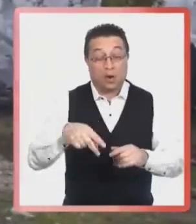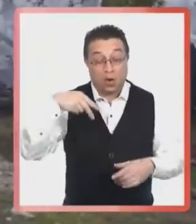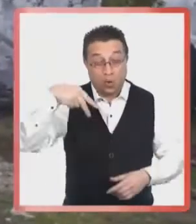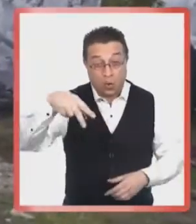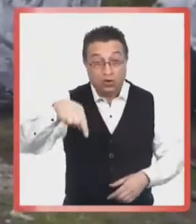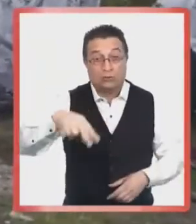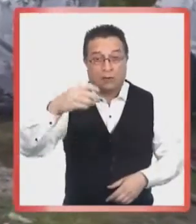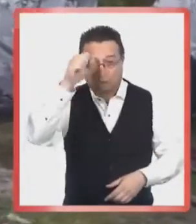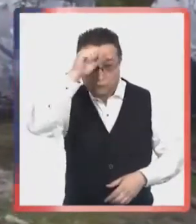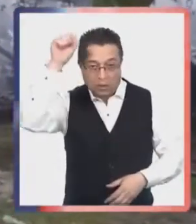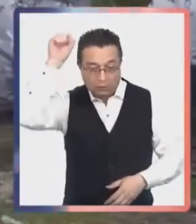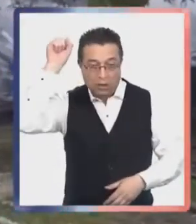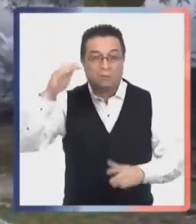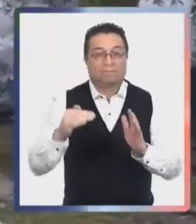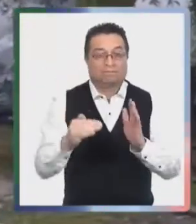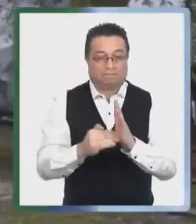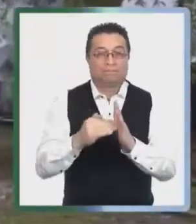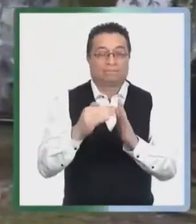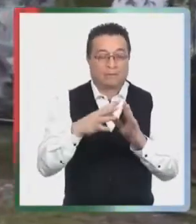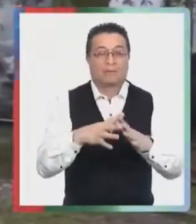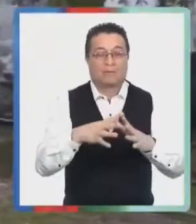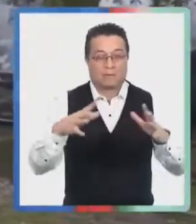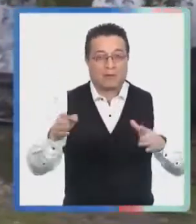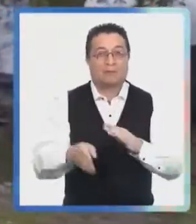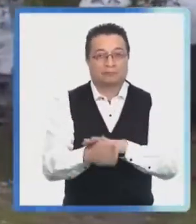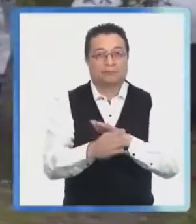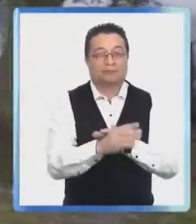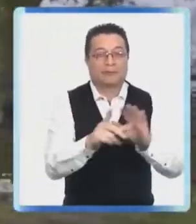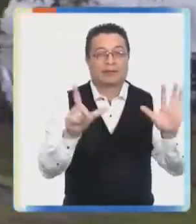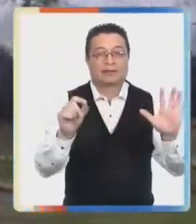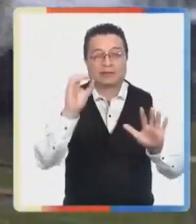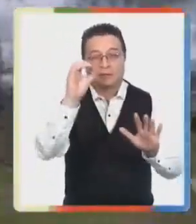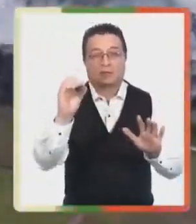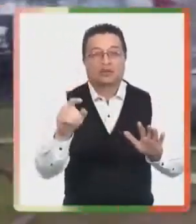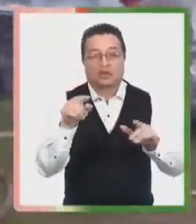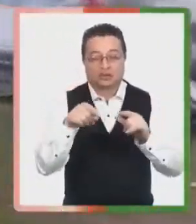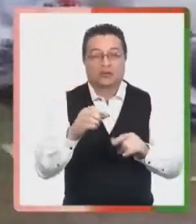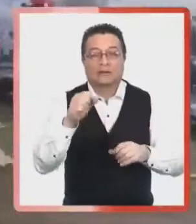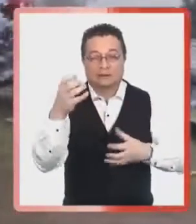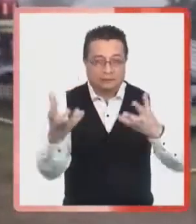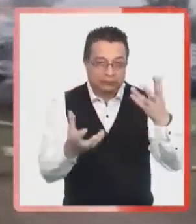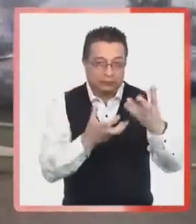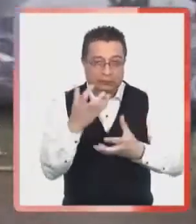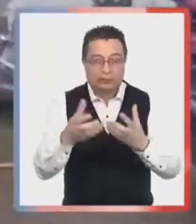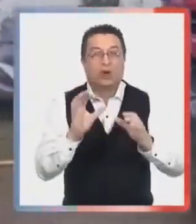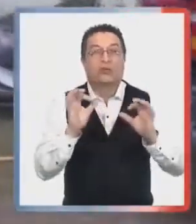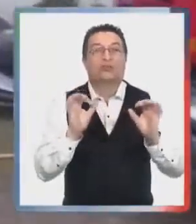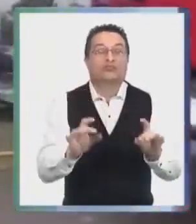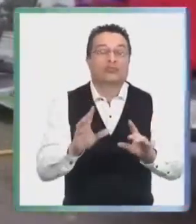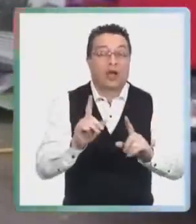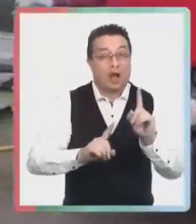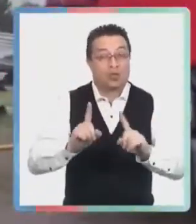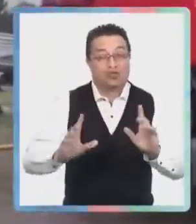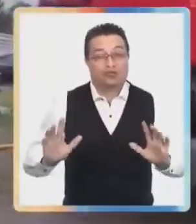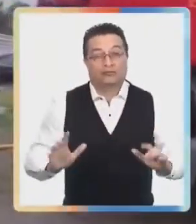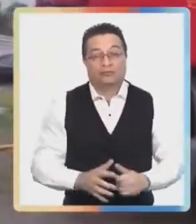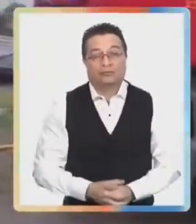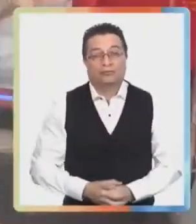En lo que va de junio, Bomberos ha aumentado la cantidad de salidas diarias en un 70% a principios de incendio o siniestros